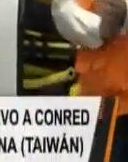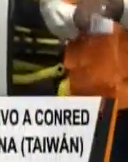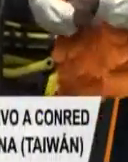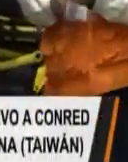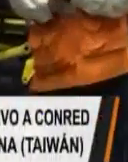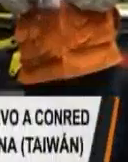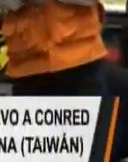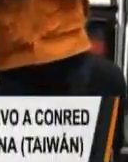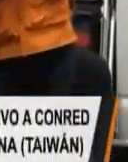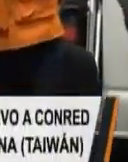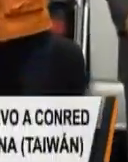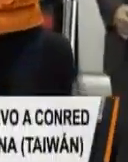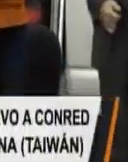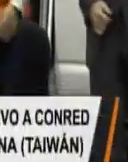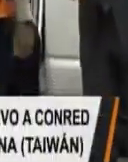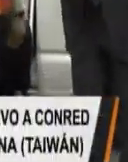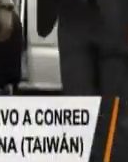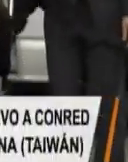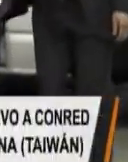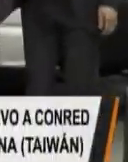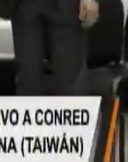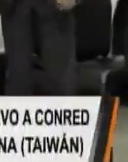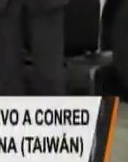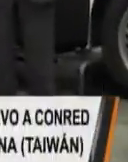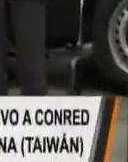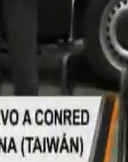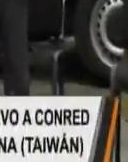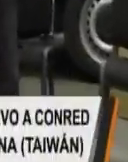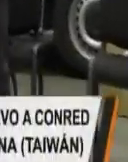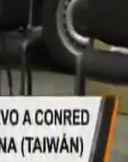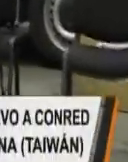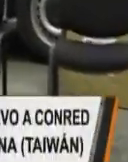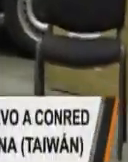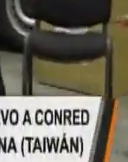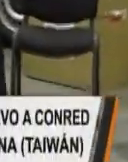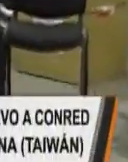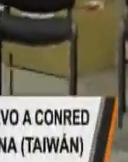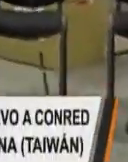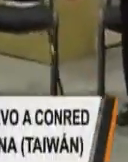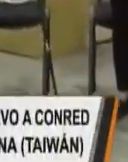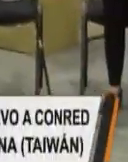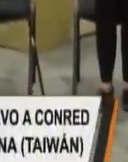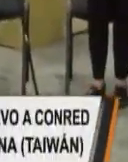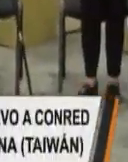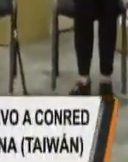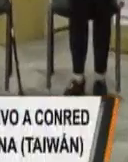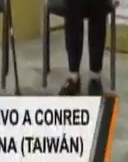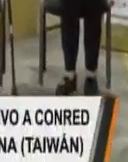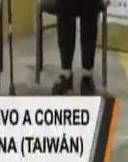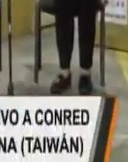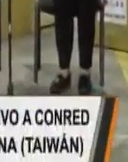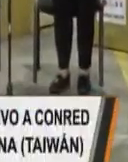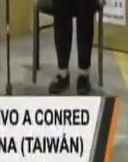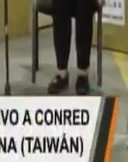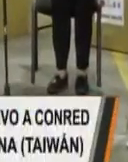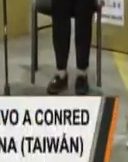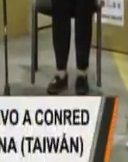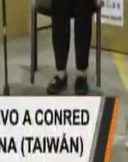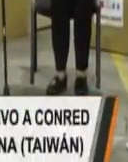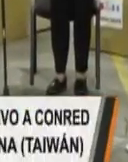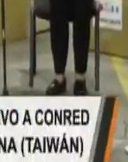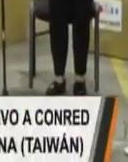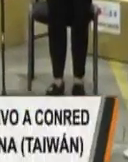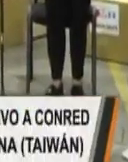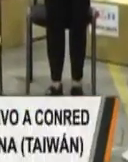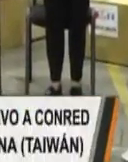Bueno, aparte ya de las declaraciones, el agradecimiento por parte del presidente de la República a la República de China Taiwán por el donativo que has hecho